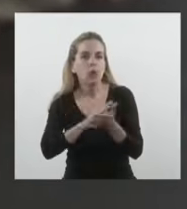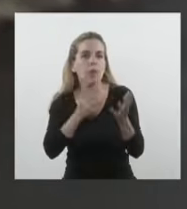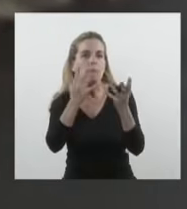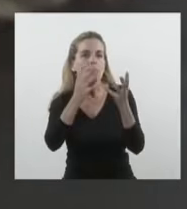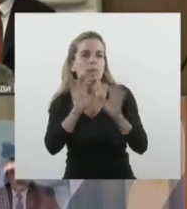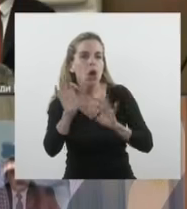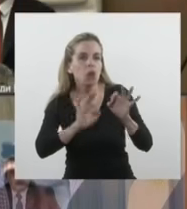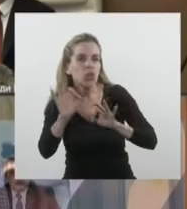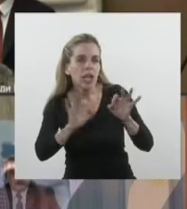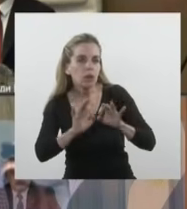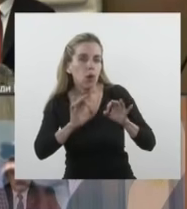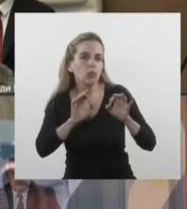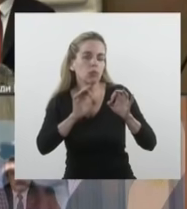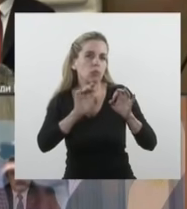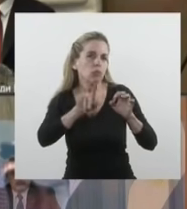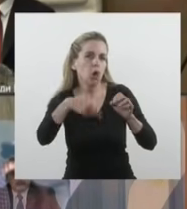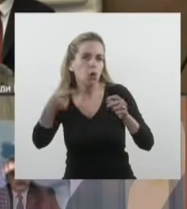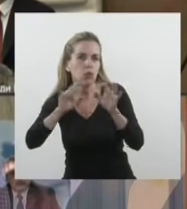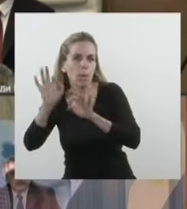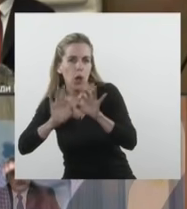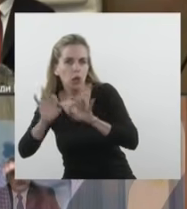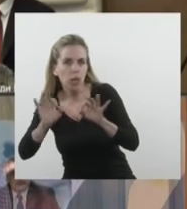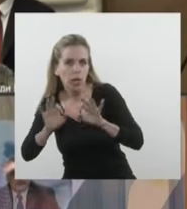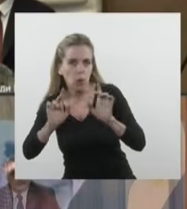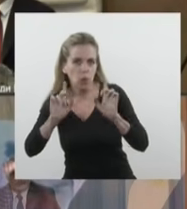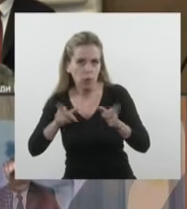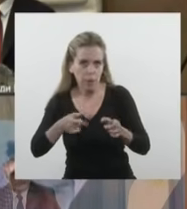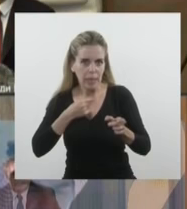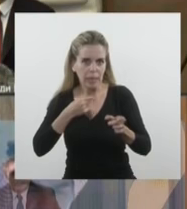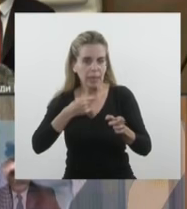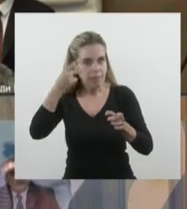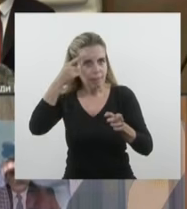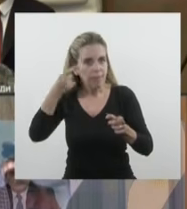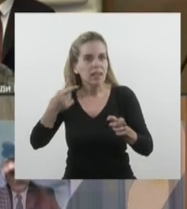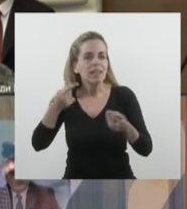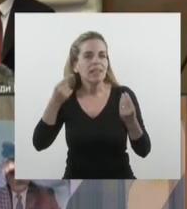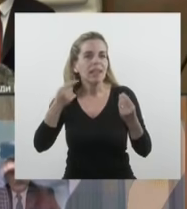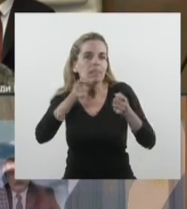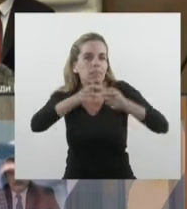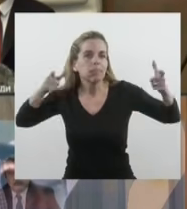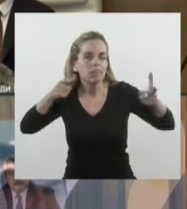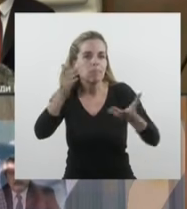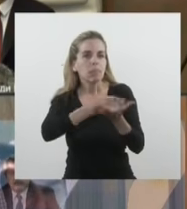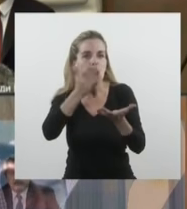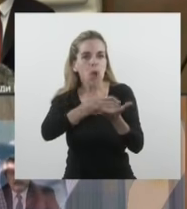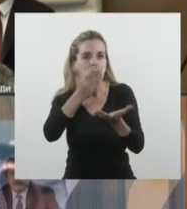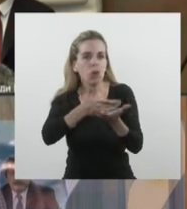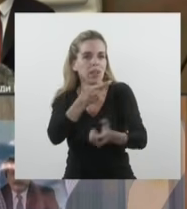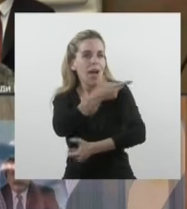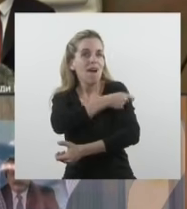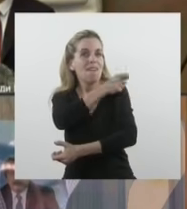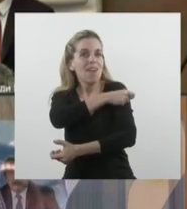éstos y también otros y querían también a pararme en la expansión de la producción de las vacunas